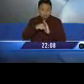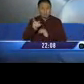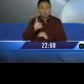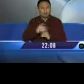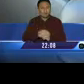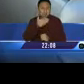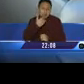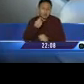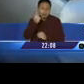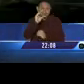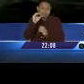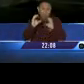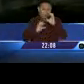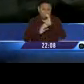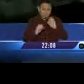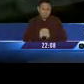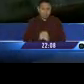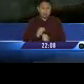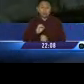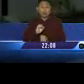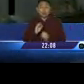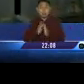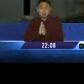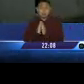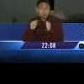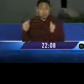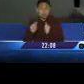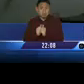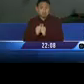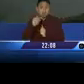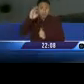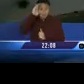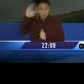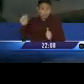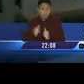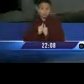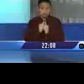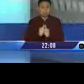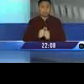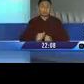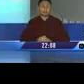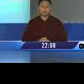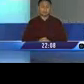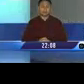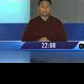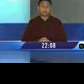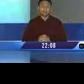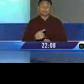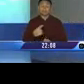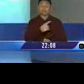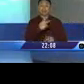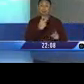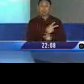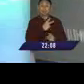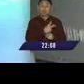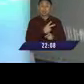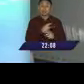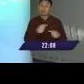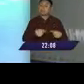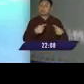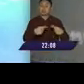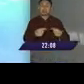hagan transferencias o soliciten el traslado de valores a la Policía Nacional, porque el AMPA está cada vez